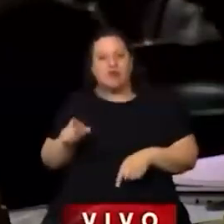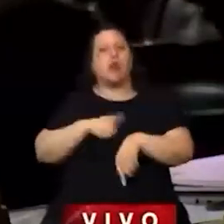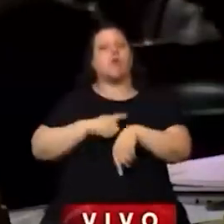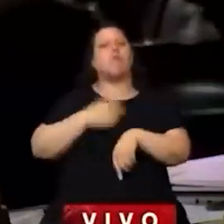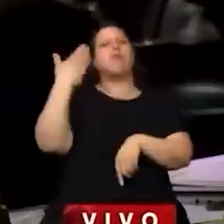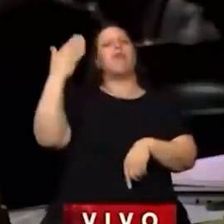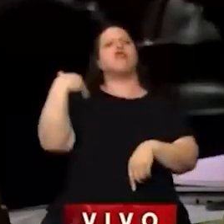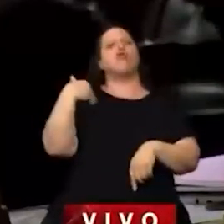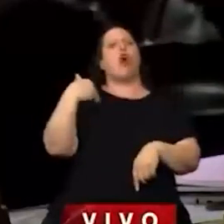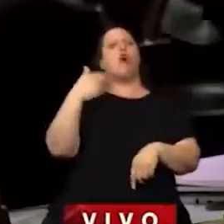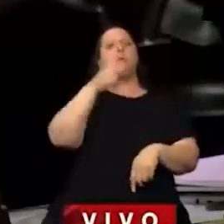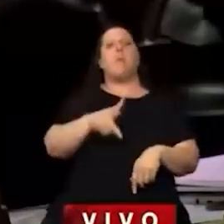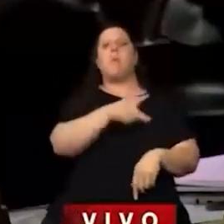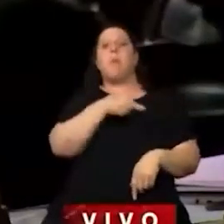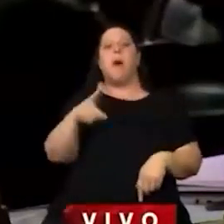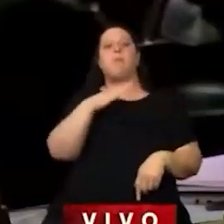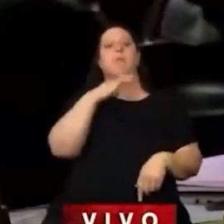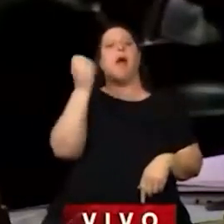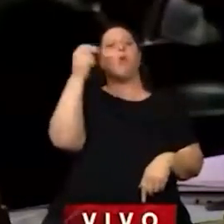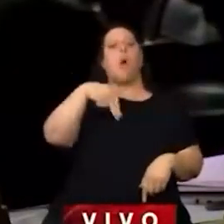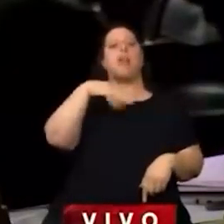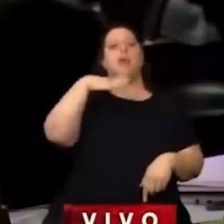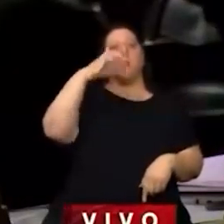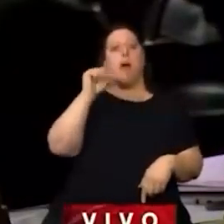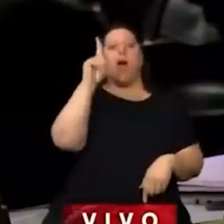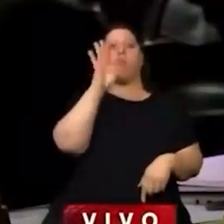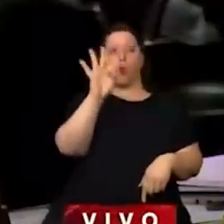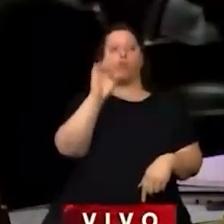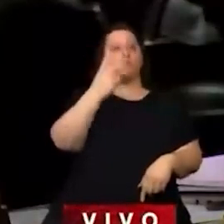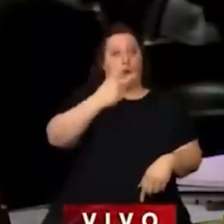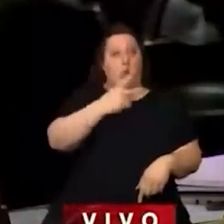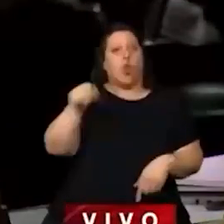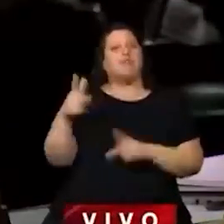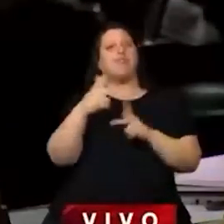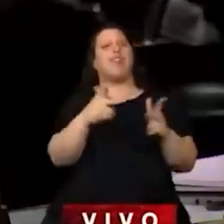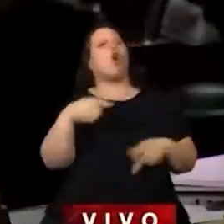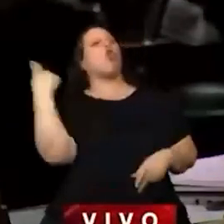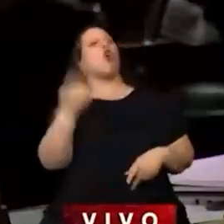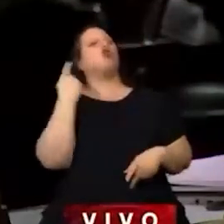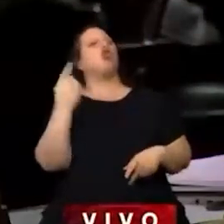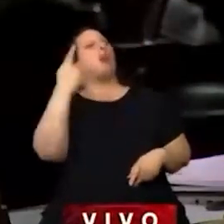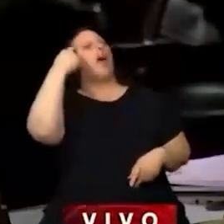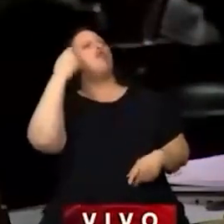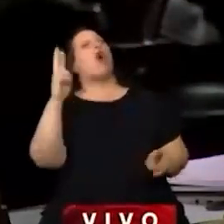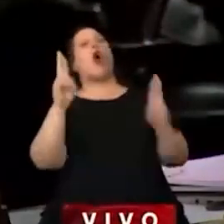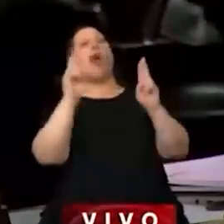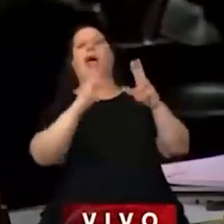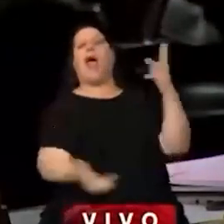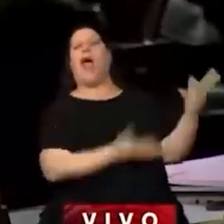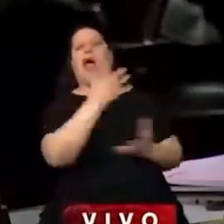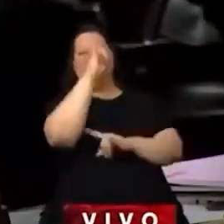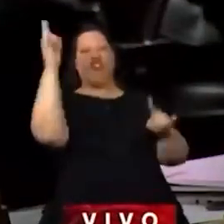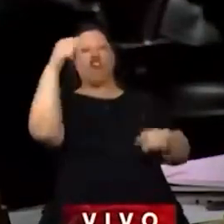Juan Pablo II, expresando, nosotras deseamos que se queme vivo en el infierno, es un